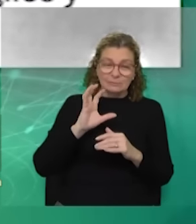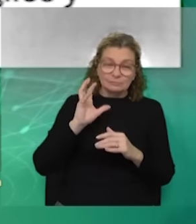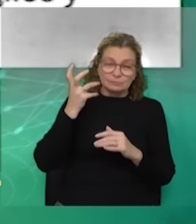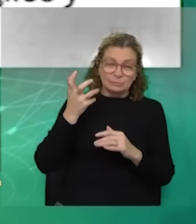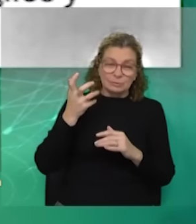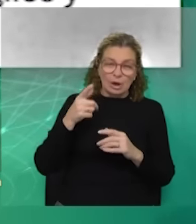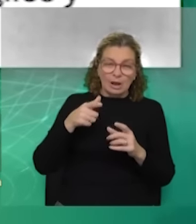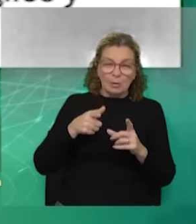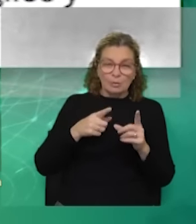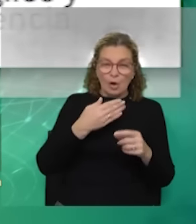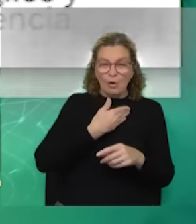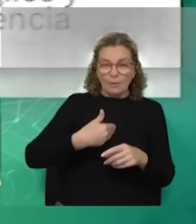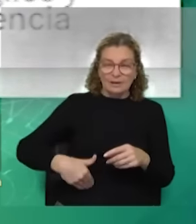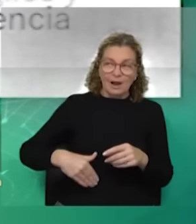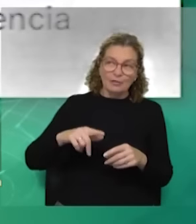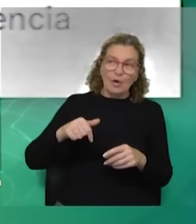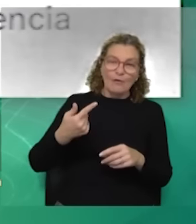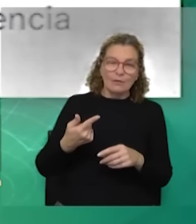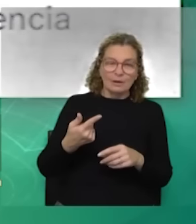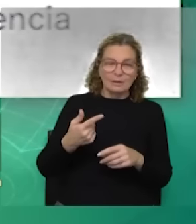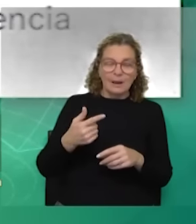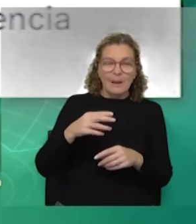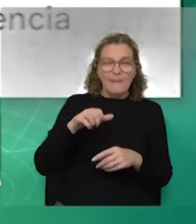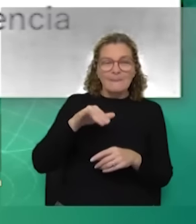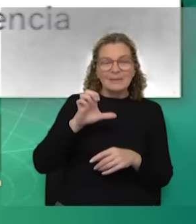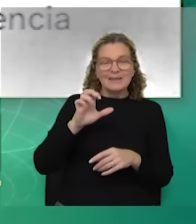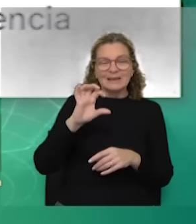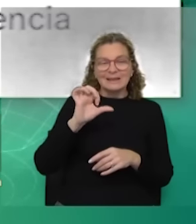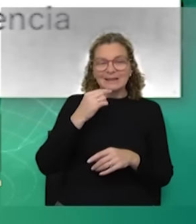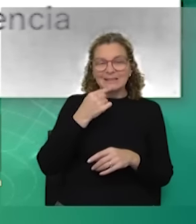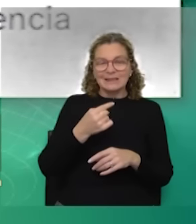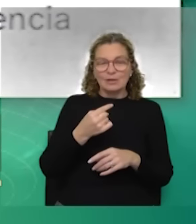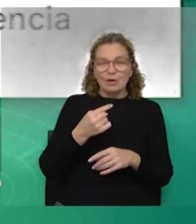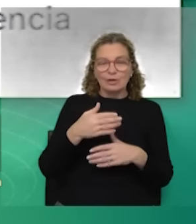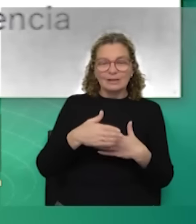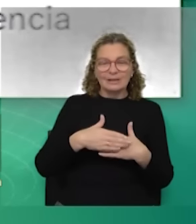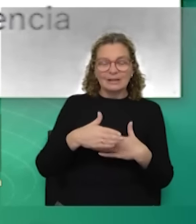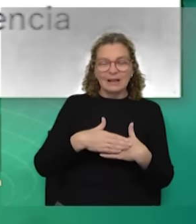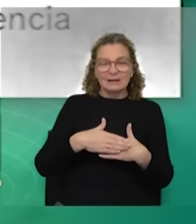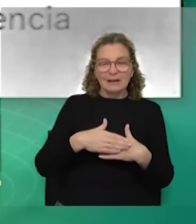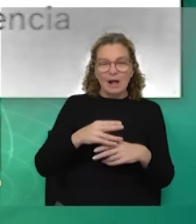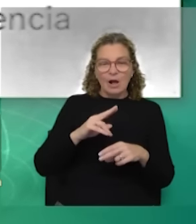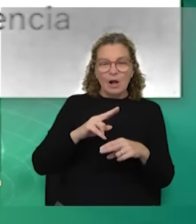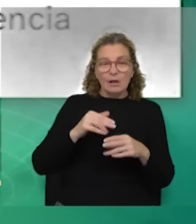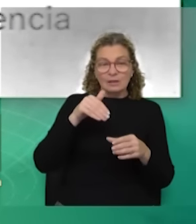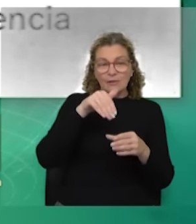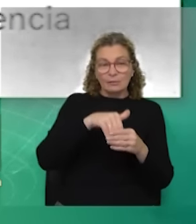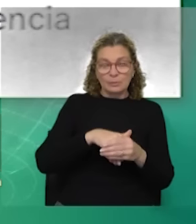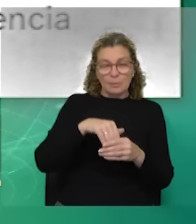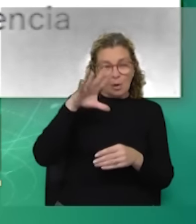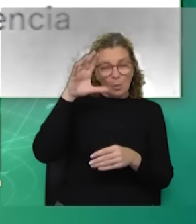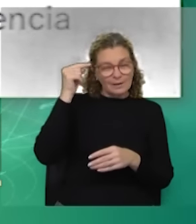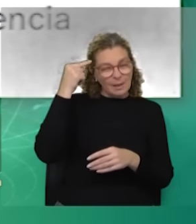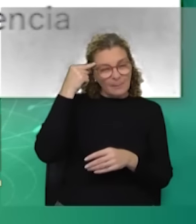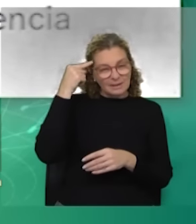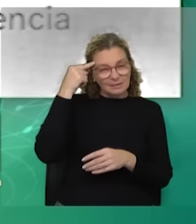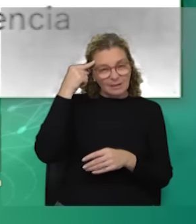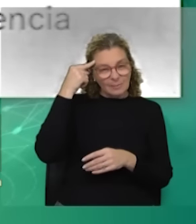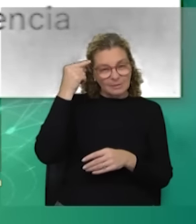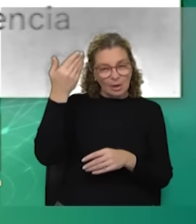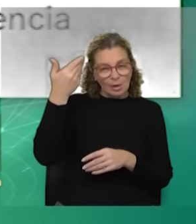quienes pretenden gobernarnos desde afuera pabl mieres del partido independiente señaló que cerca de una nueva instancia electoral recuerda su pensamiento mi